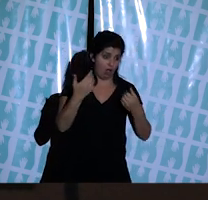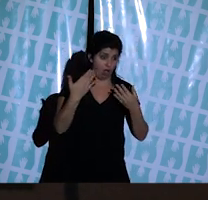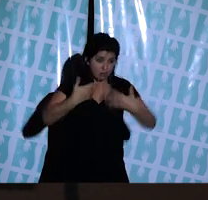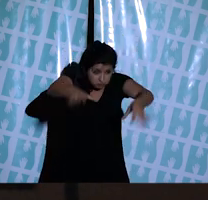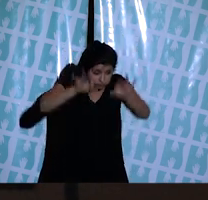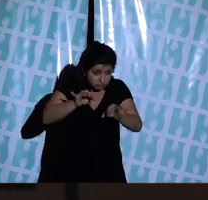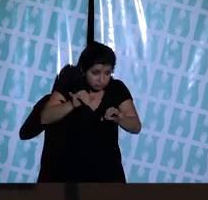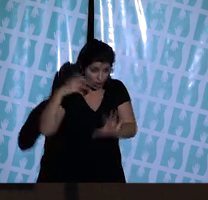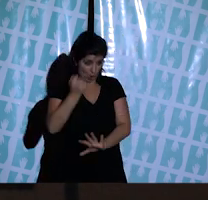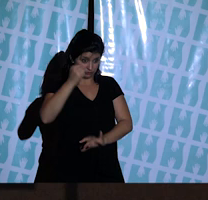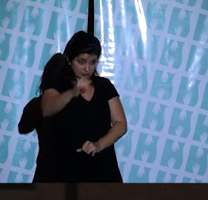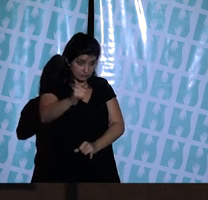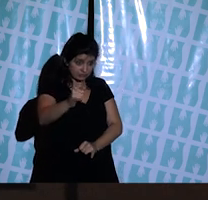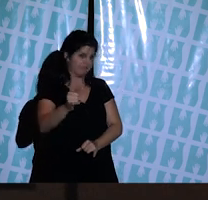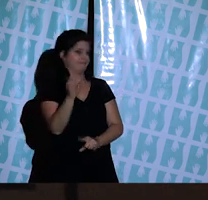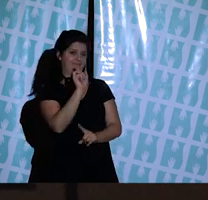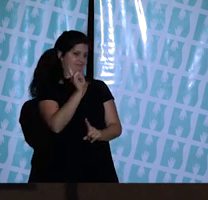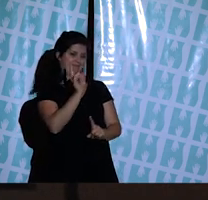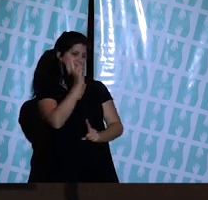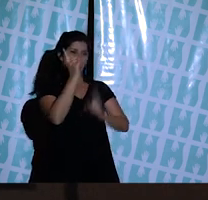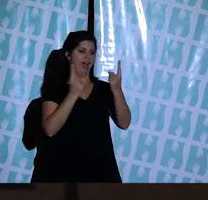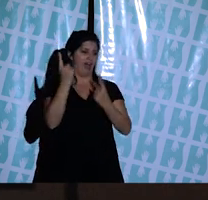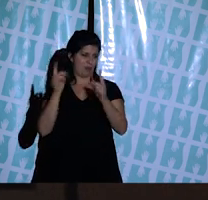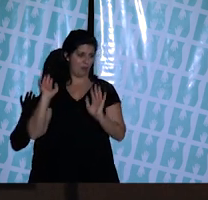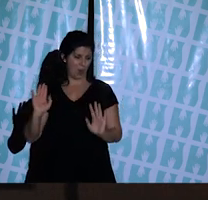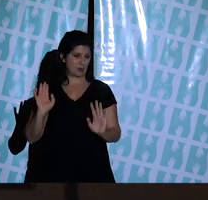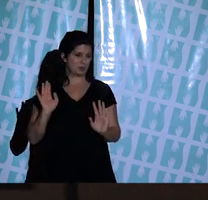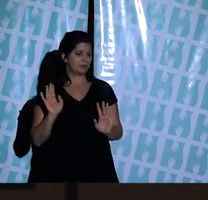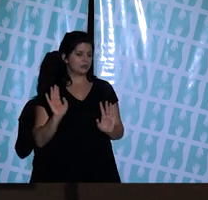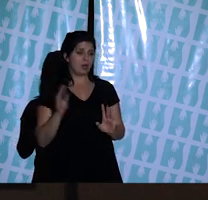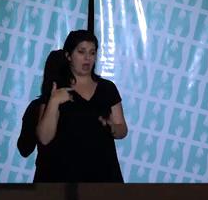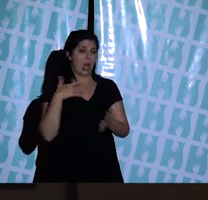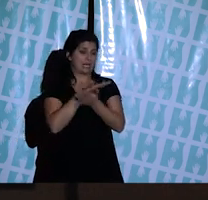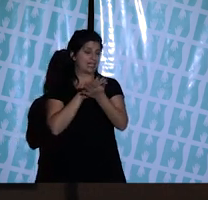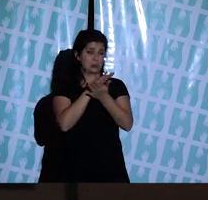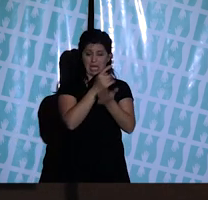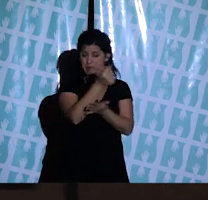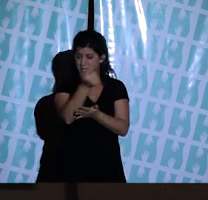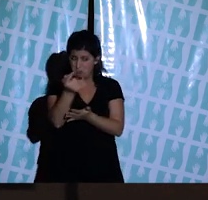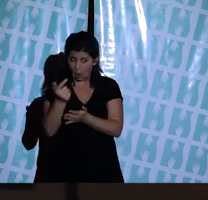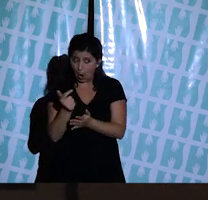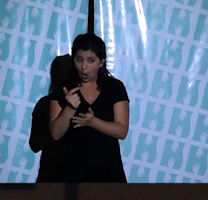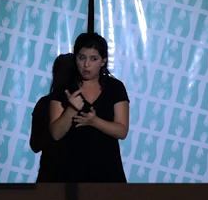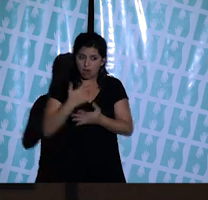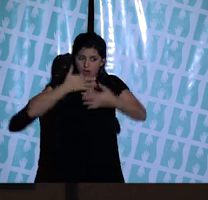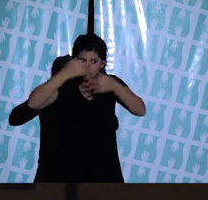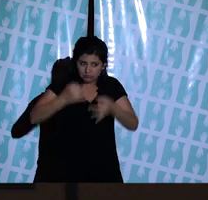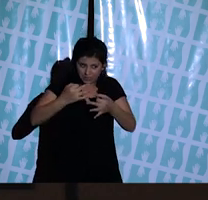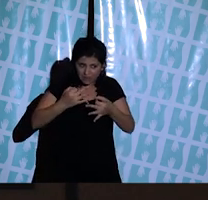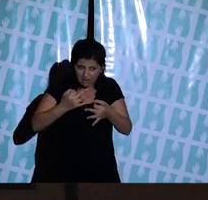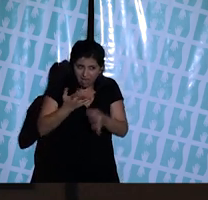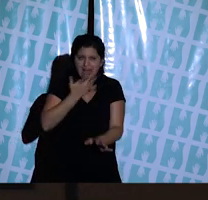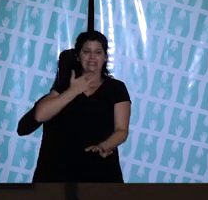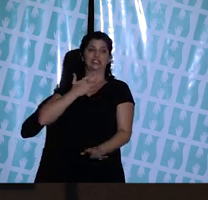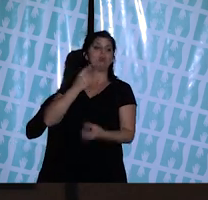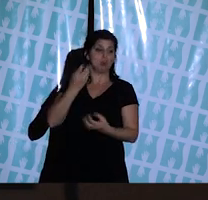se puso a estudiar ese tema, veía que, bueno, pocos resultados, porque si hay algo adictivo en serio es la nicotina. O sea,